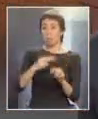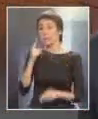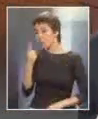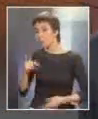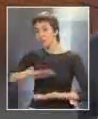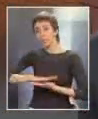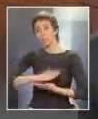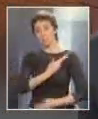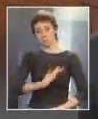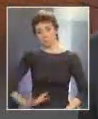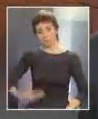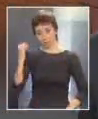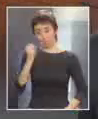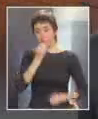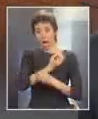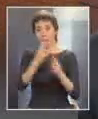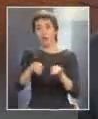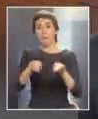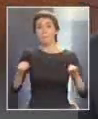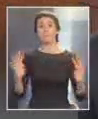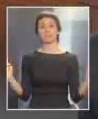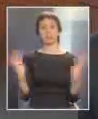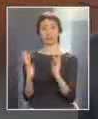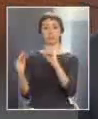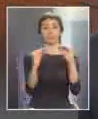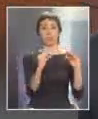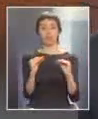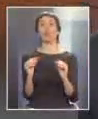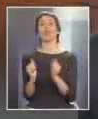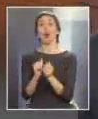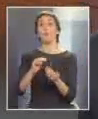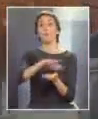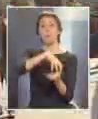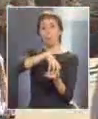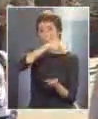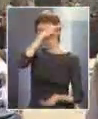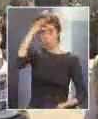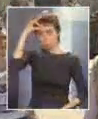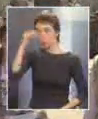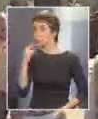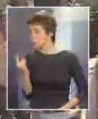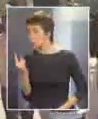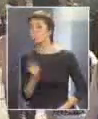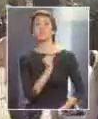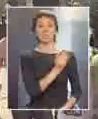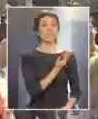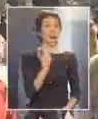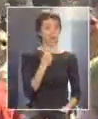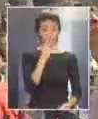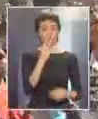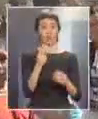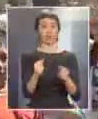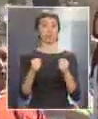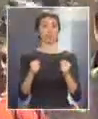anunció además una mesa de diálogo con el pueblo mapuche. Alfonso Concha, adelante. Claro, lo comentábamos en el anterior contacto, tan potente